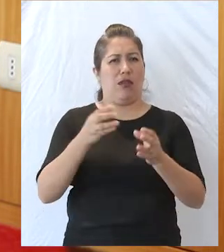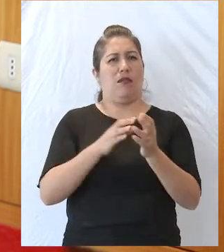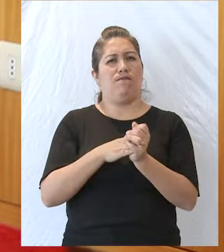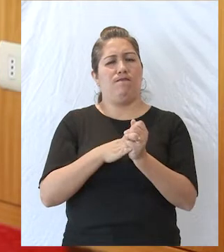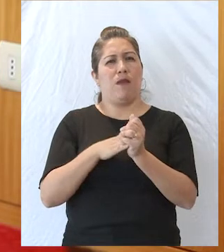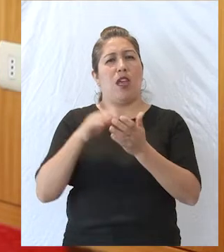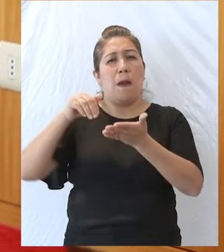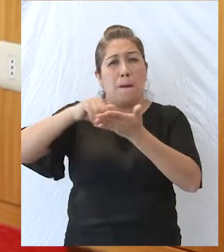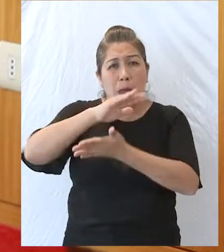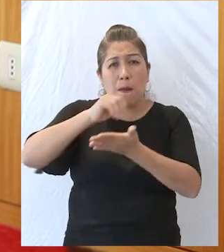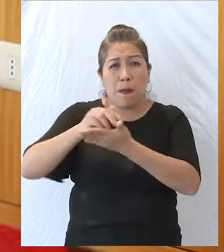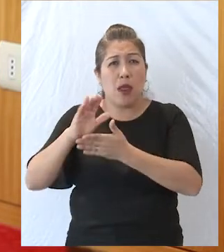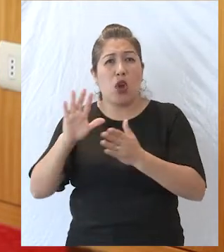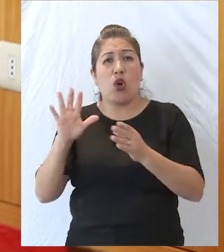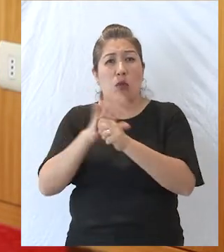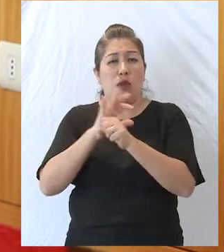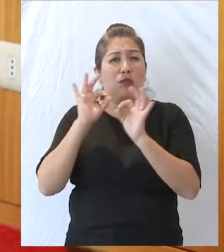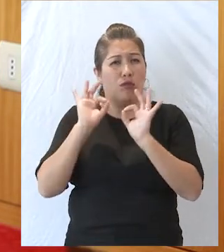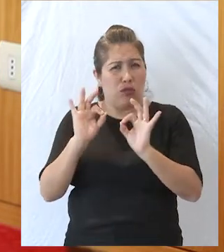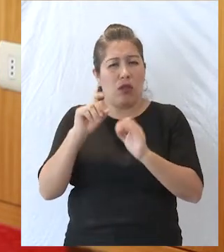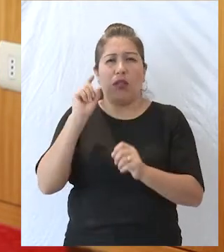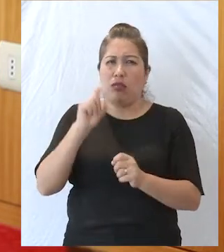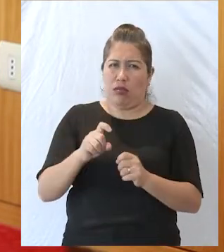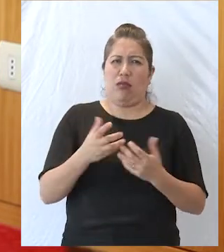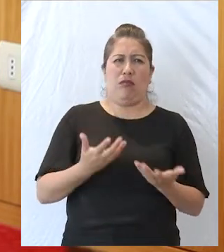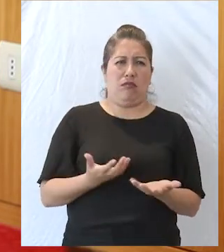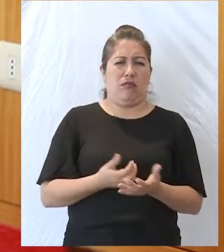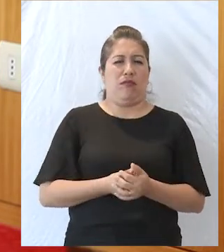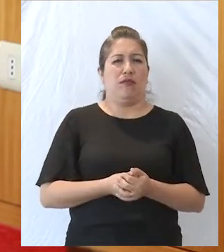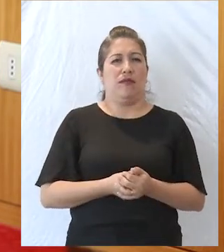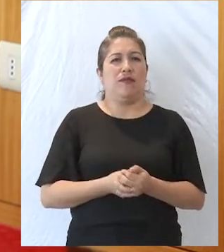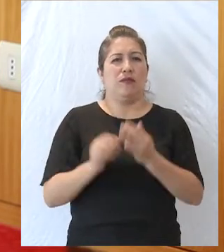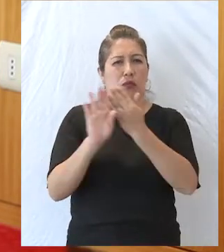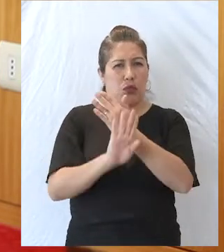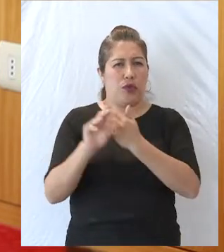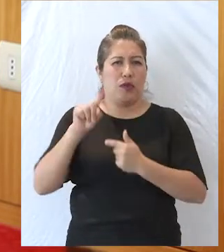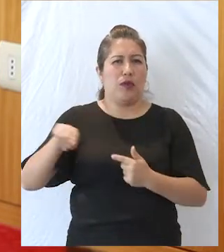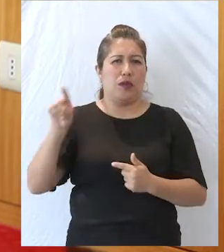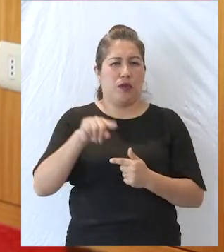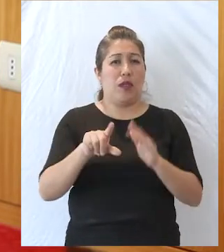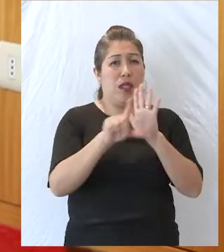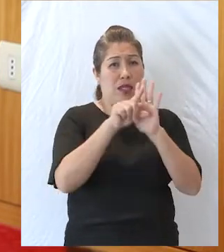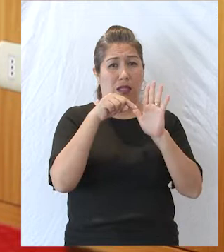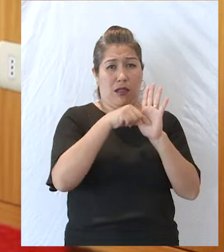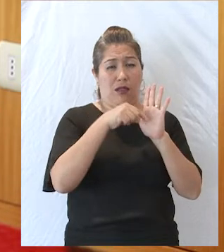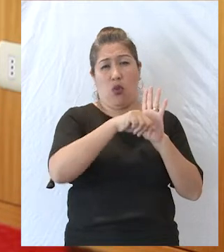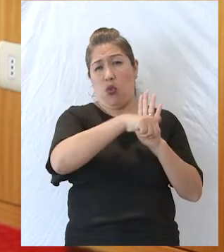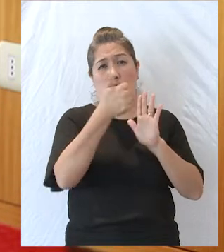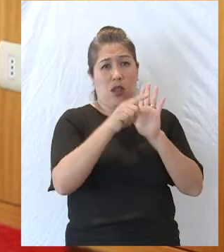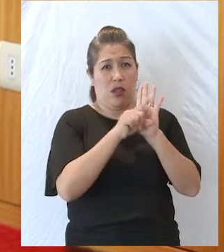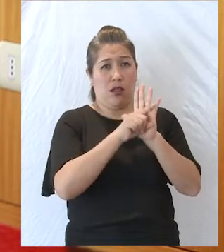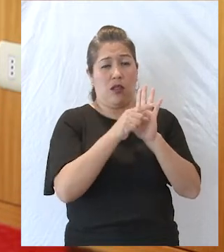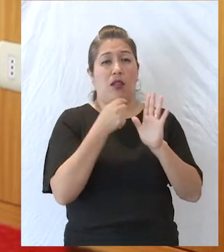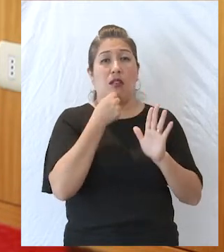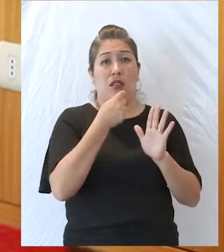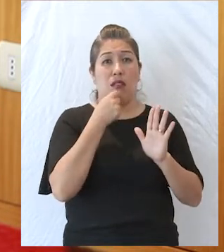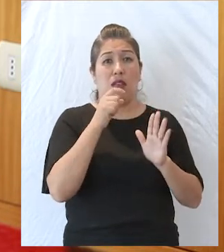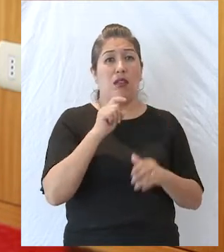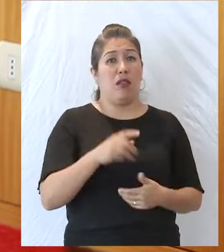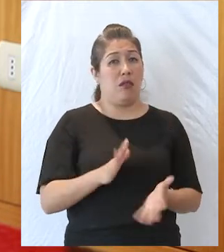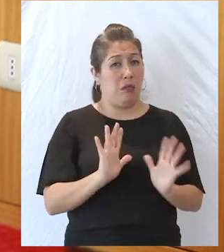despido arbitrario a una persona con discapacidad. Así es. Tal como estaba en la 27050.